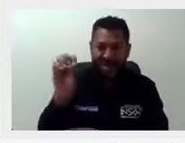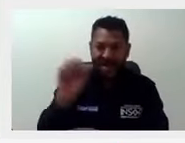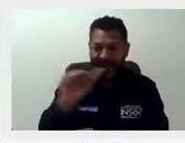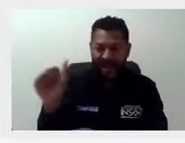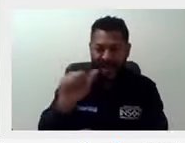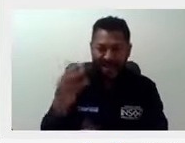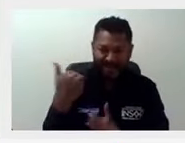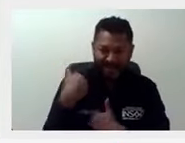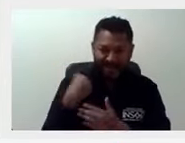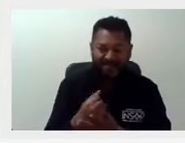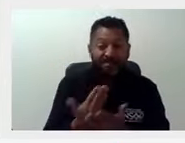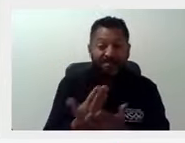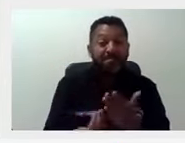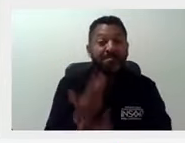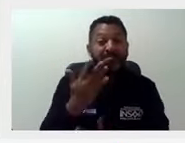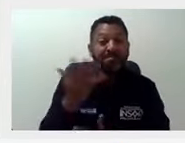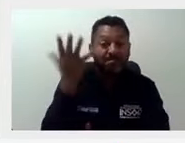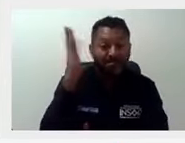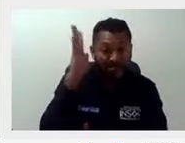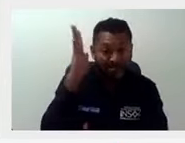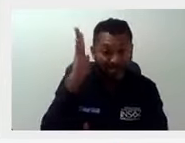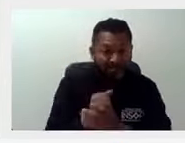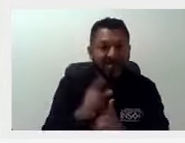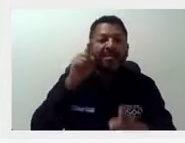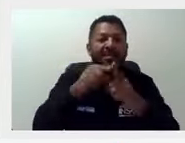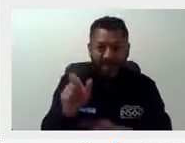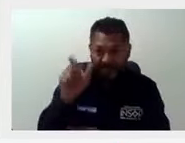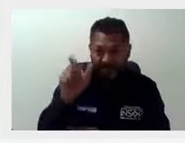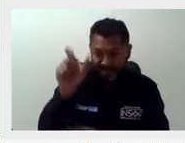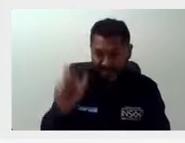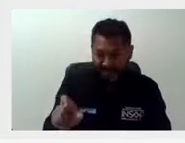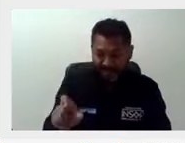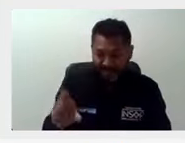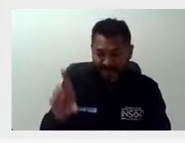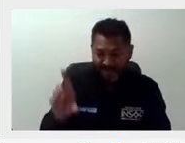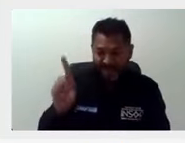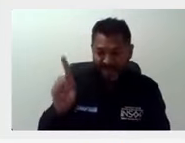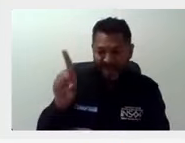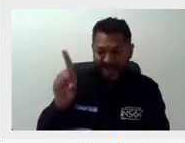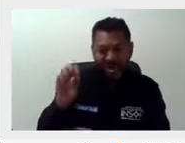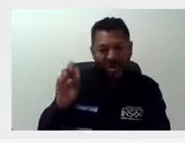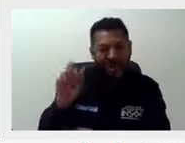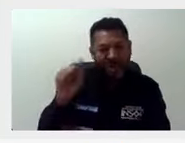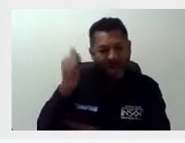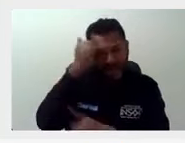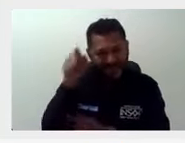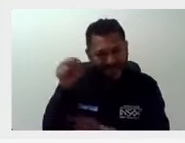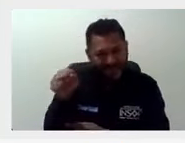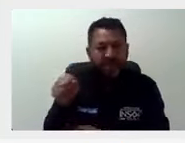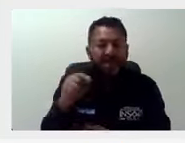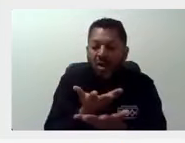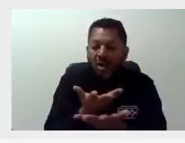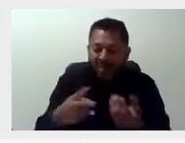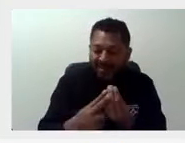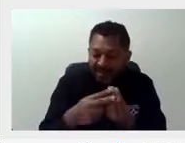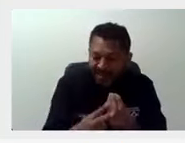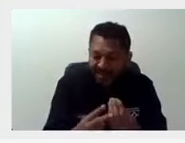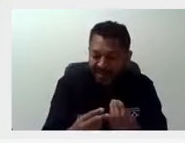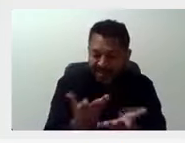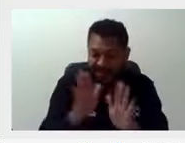el tema que nos convoca, como decía la maestra Dora, son aquellas herramientas, recursos con los cuales puede contar la